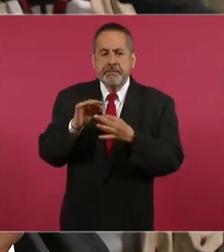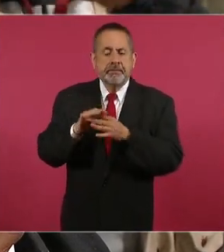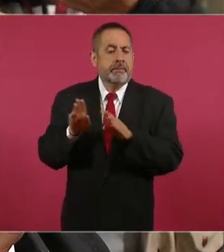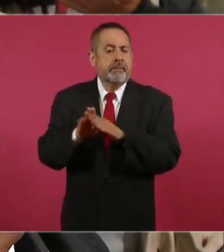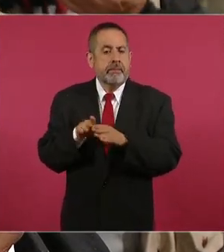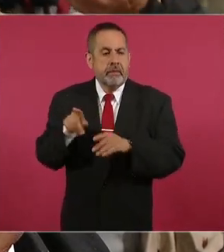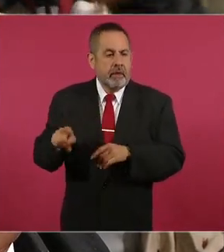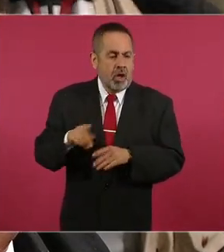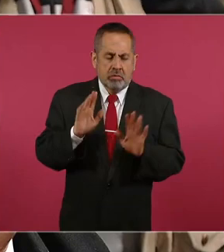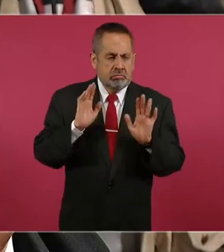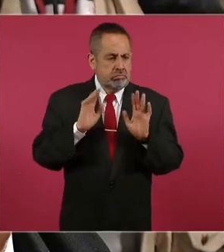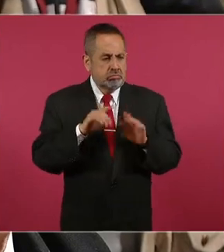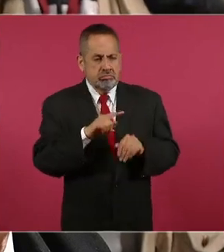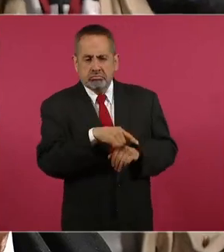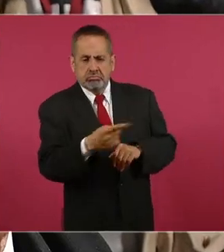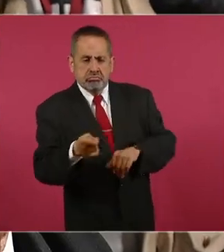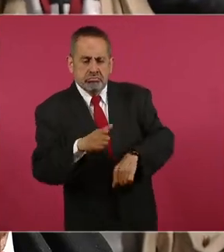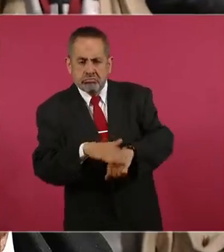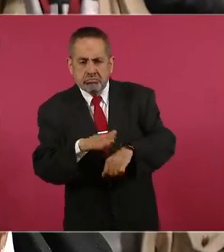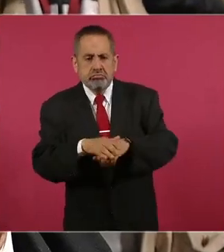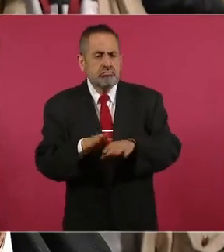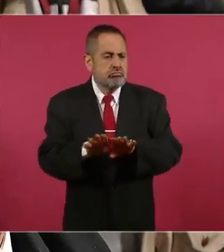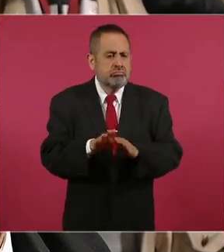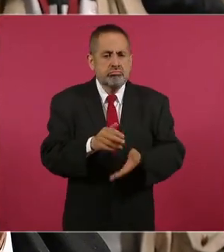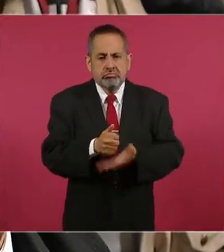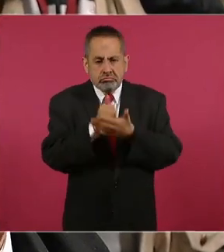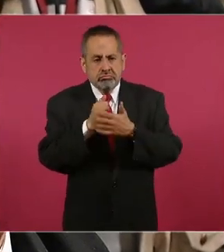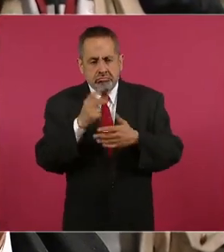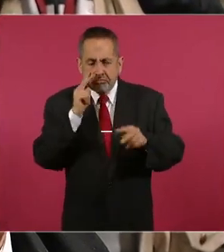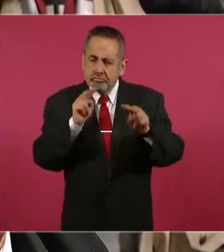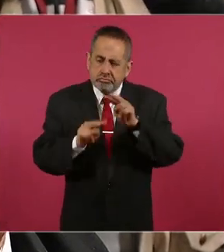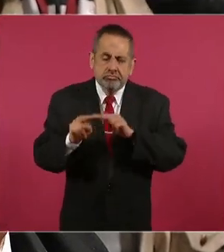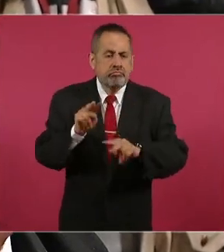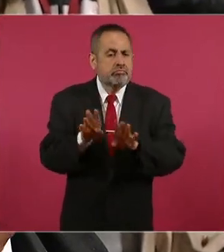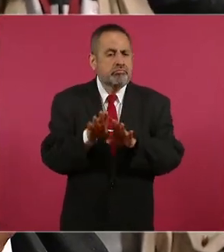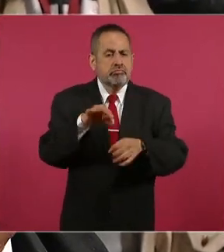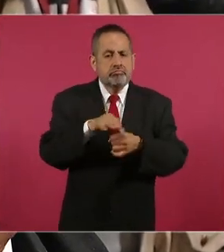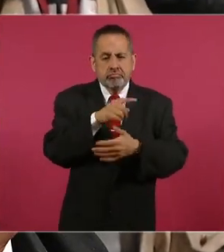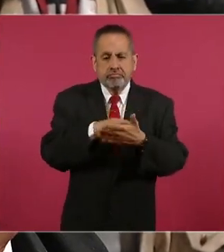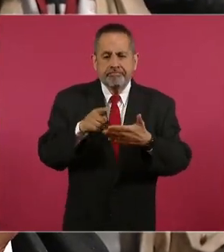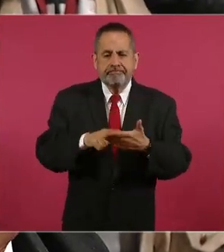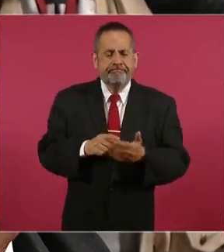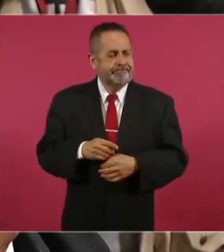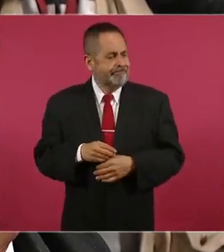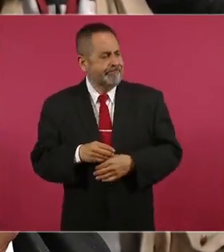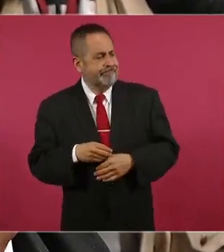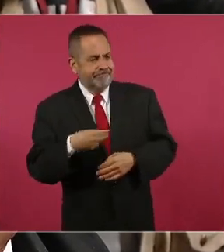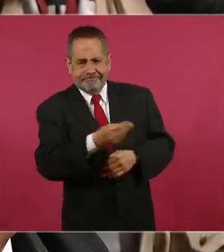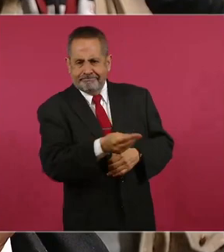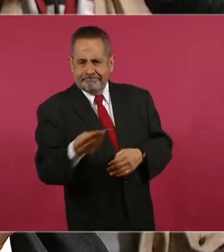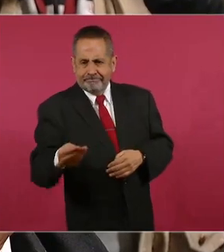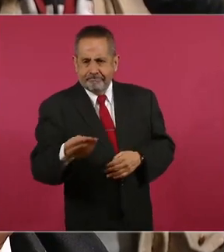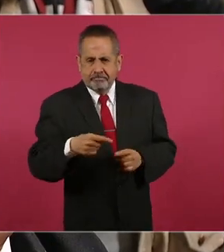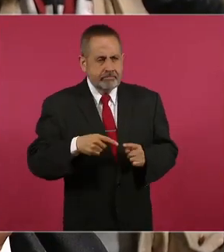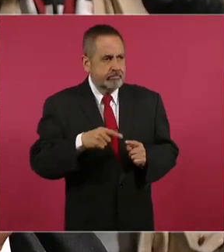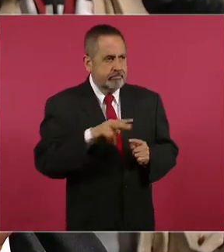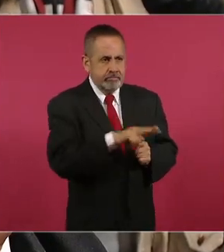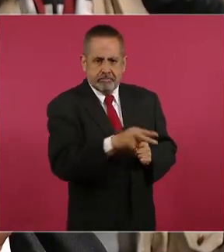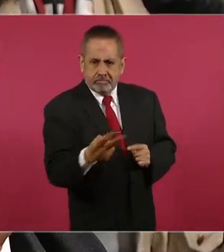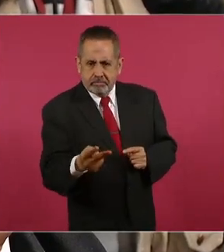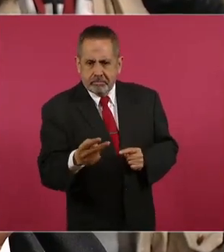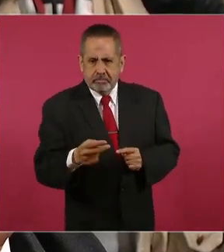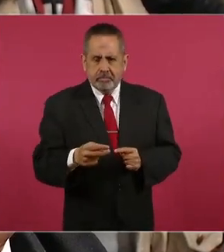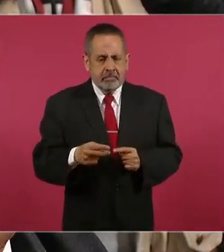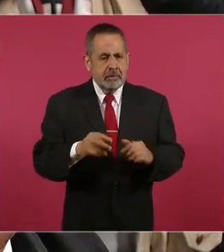hacían observación electoral, sobre todo pues en estos periodos electorales. Esta triangulación se daba a través de